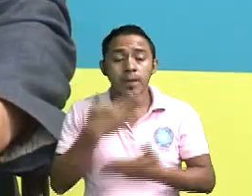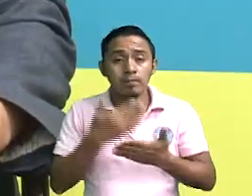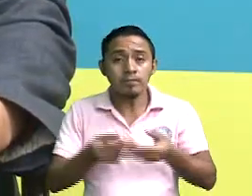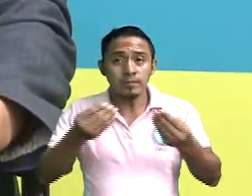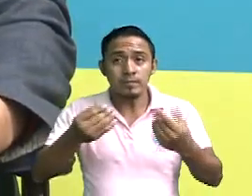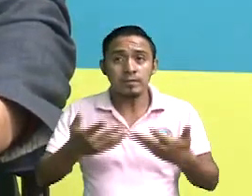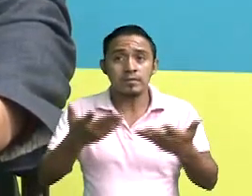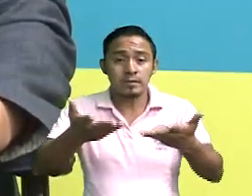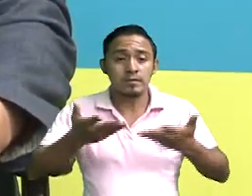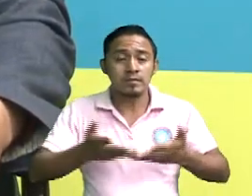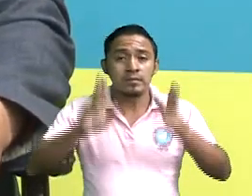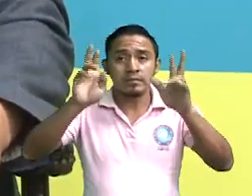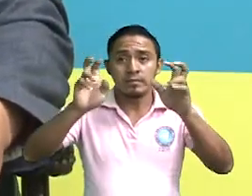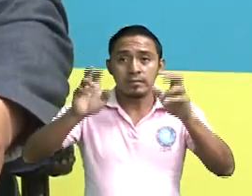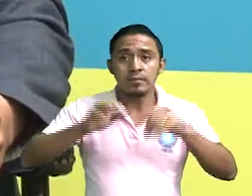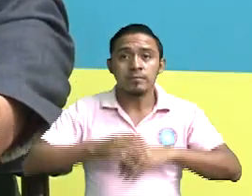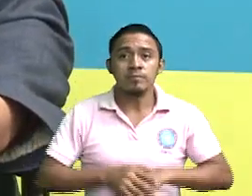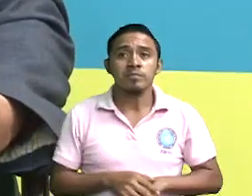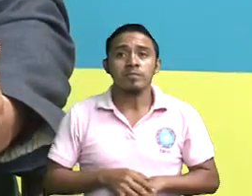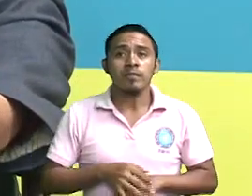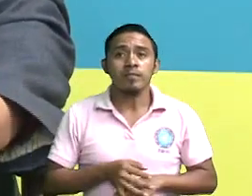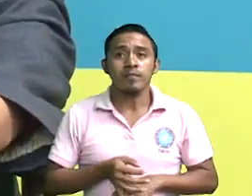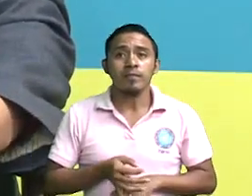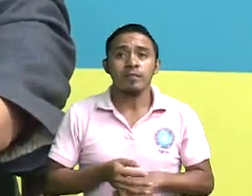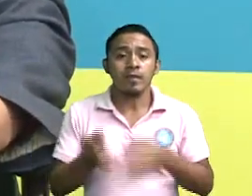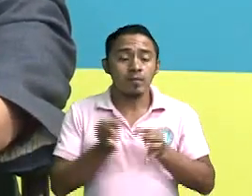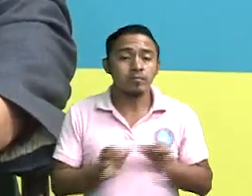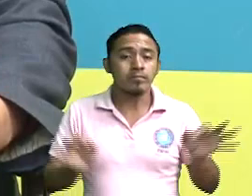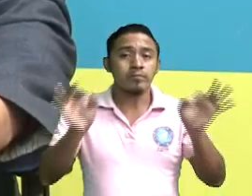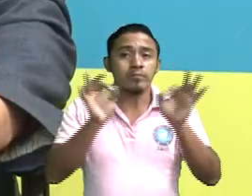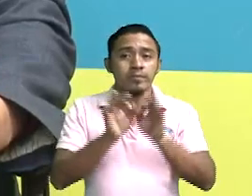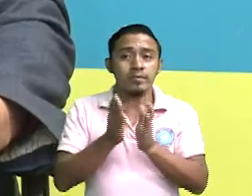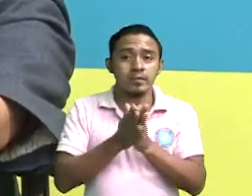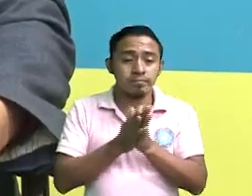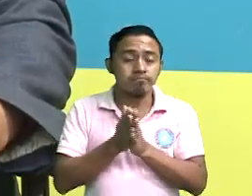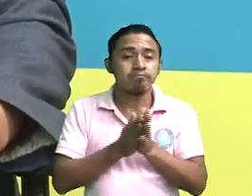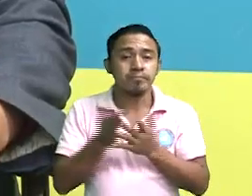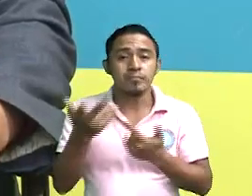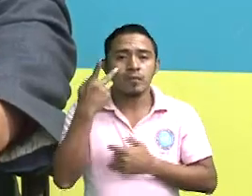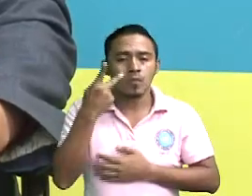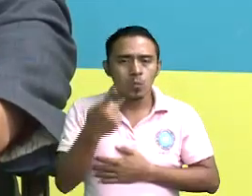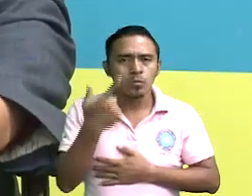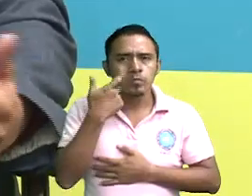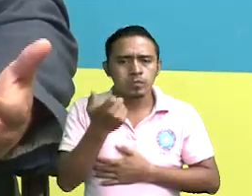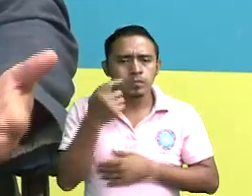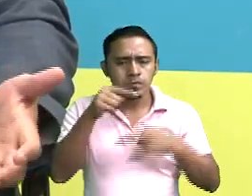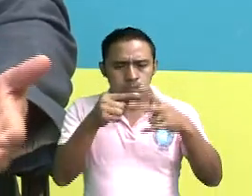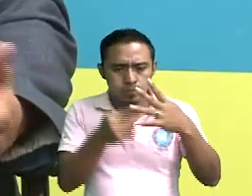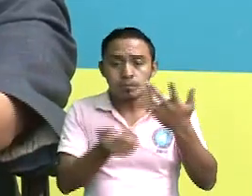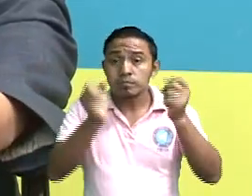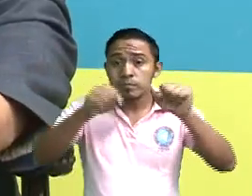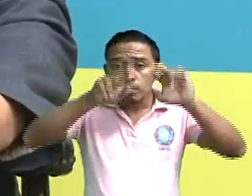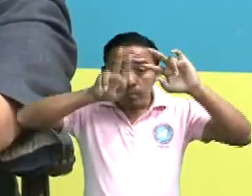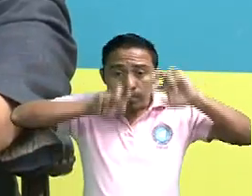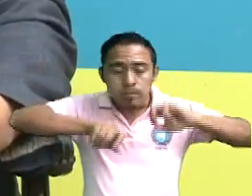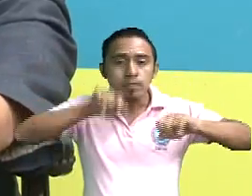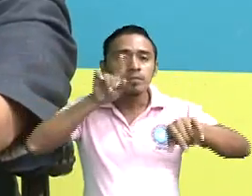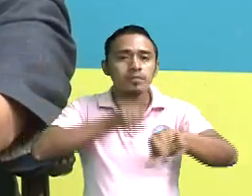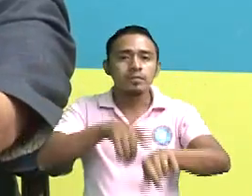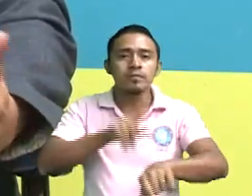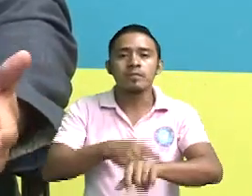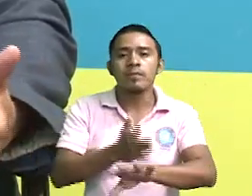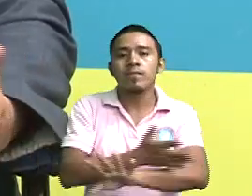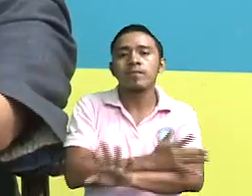a hablar de estos temas que realmente son de suma importancia. Reconocerlos, diagnosticarlos de manera